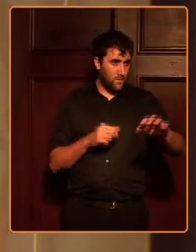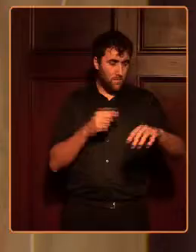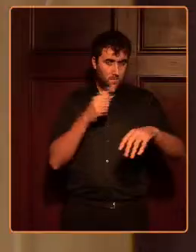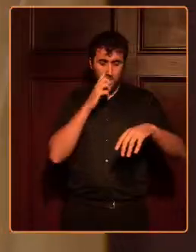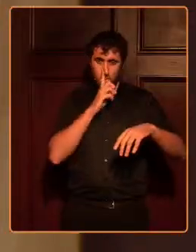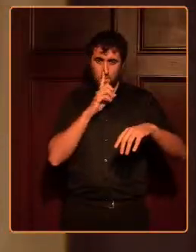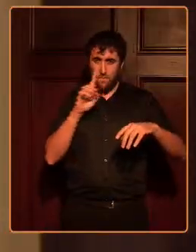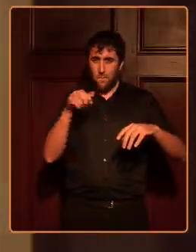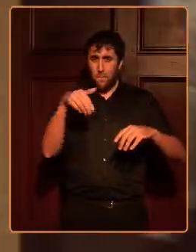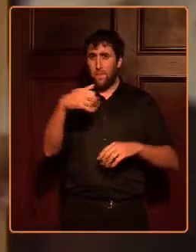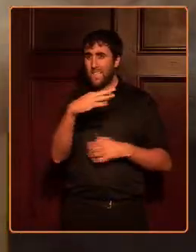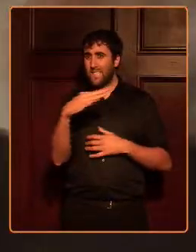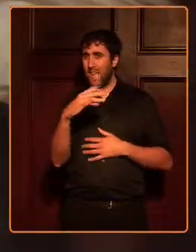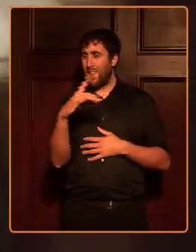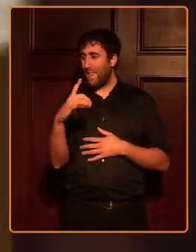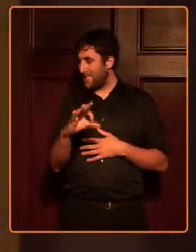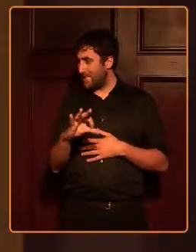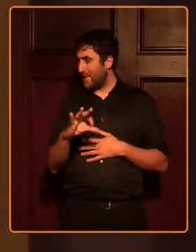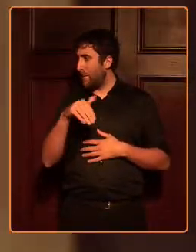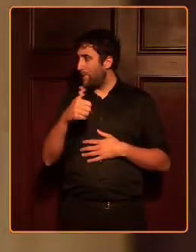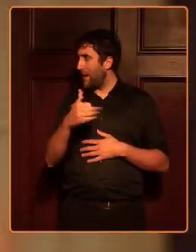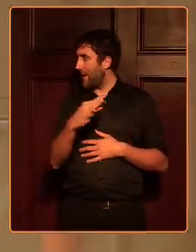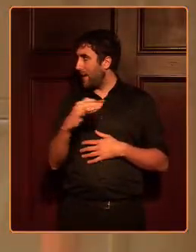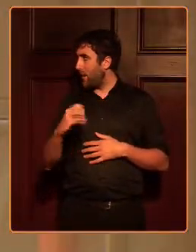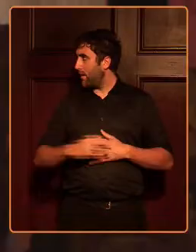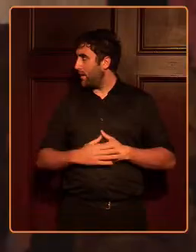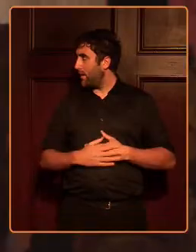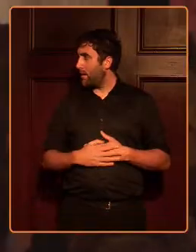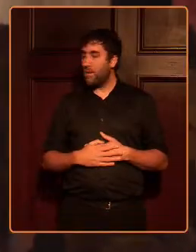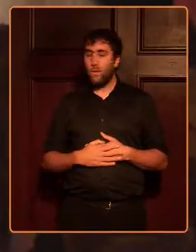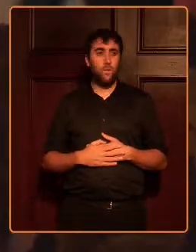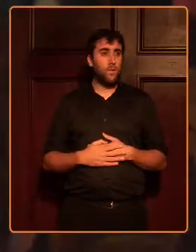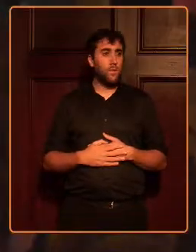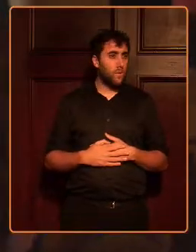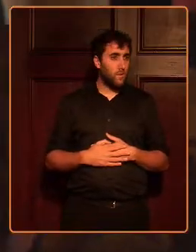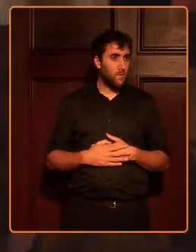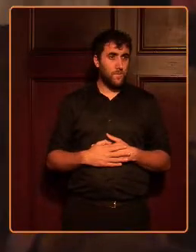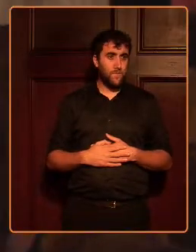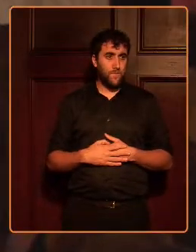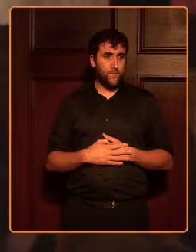es Mercedes Mateo. Adelante, Mercedes.